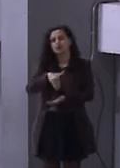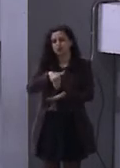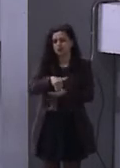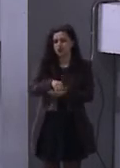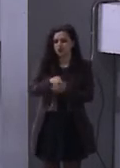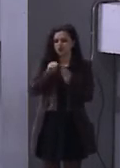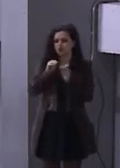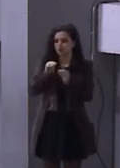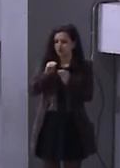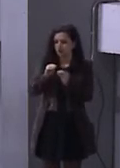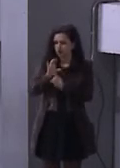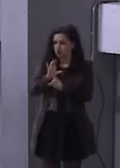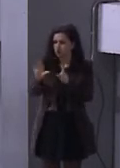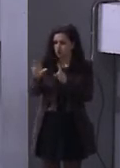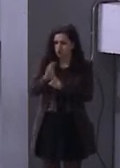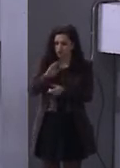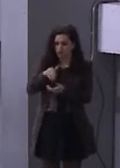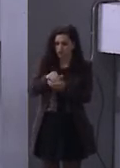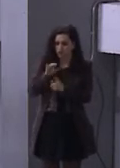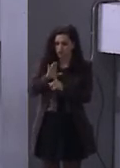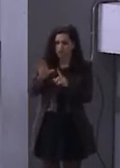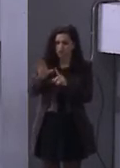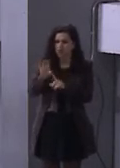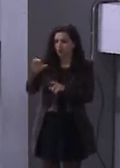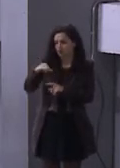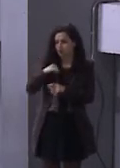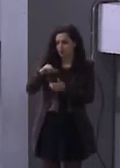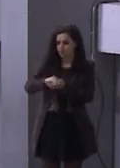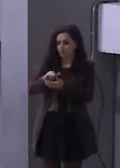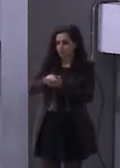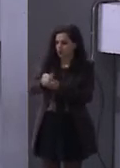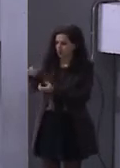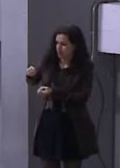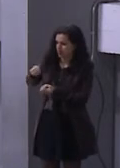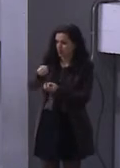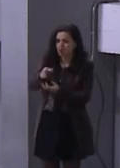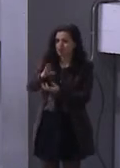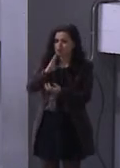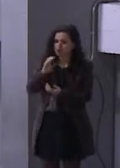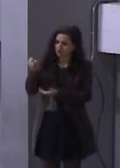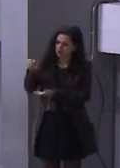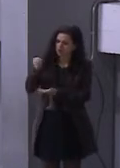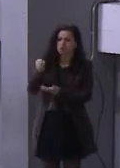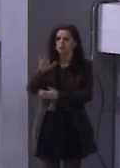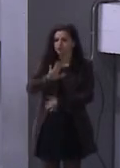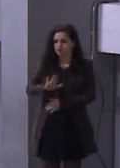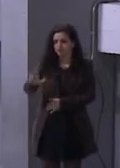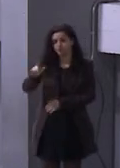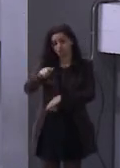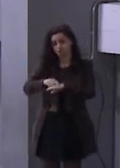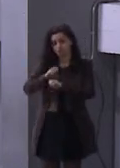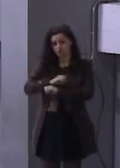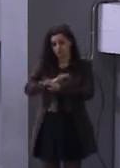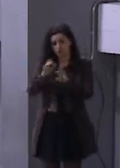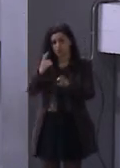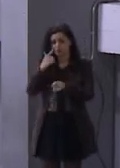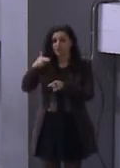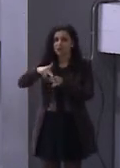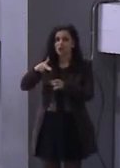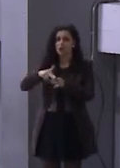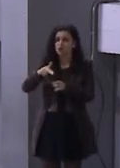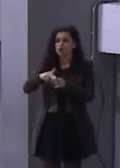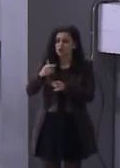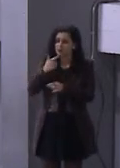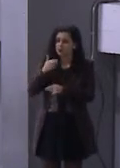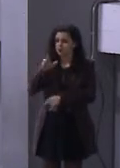Biocultural pues tiene que ver con esta fuente. Eso sí es claro. Los recursos de regalías, aunque